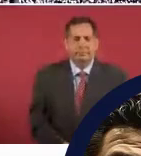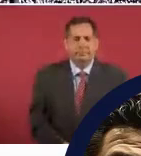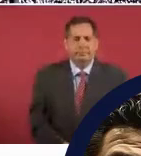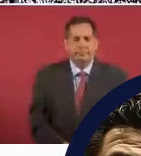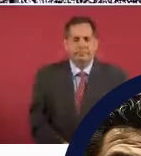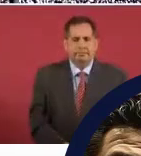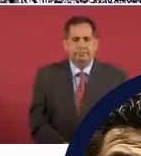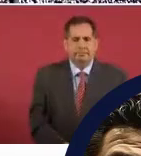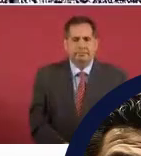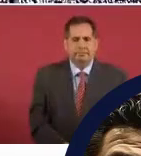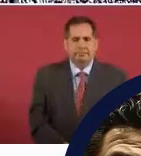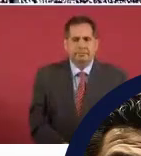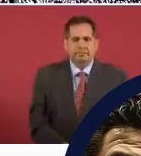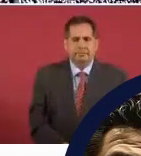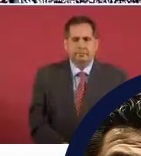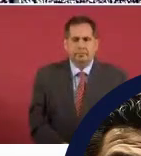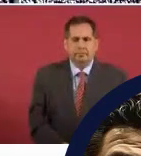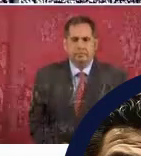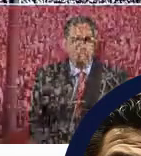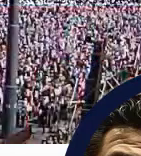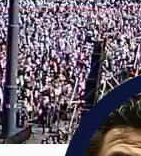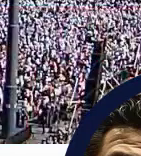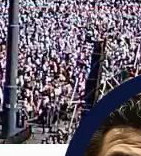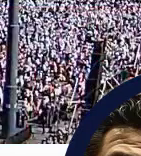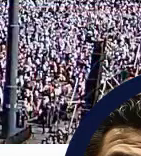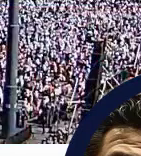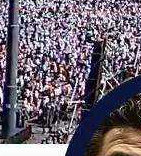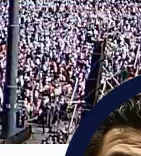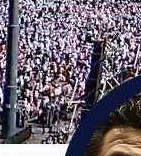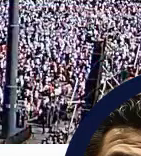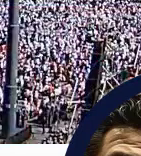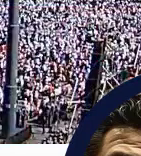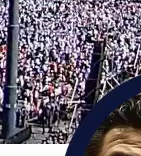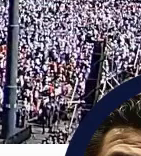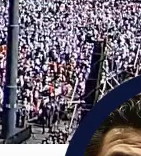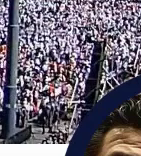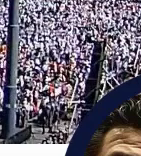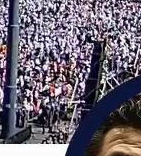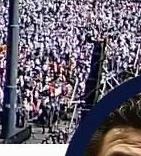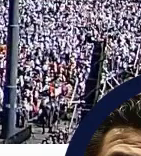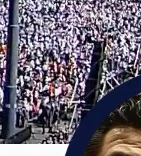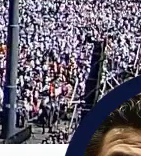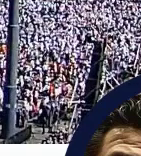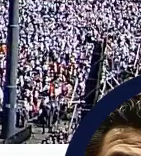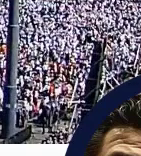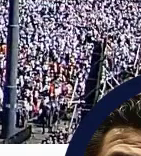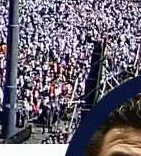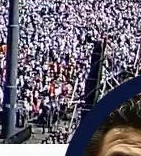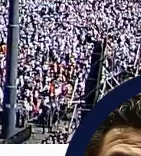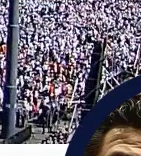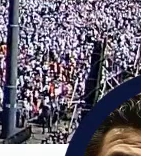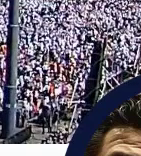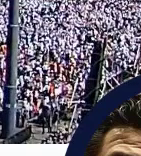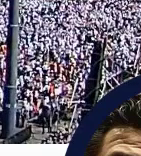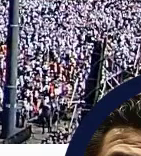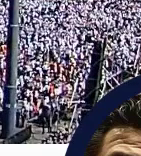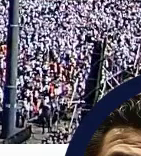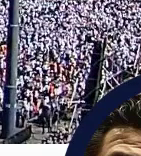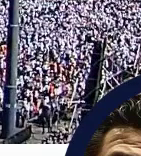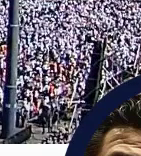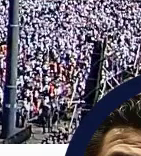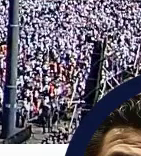de julián a dos años de gobierno los conservadores ya no podrán revertir los cambios